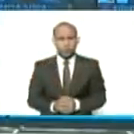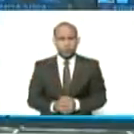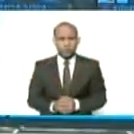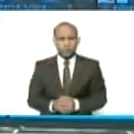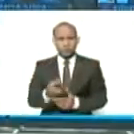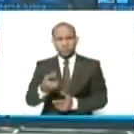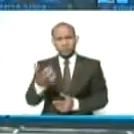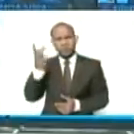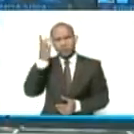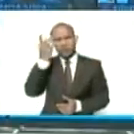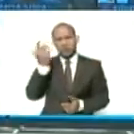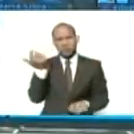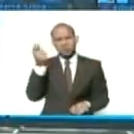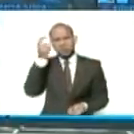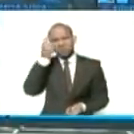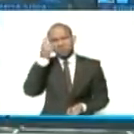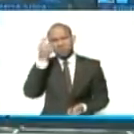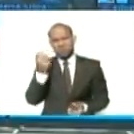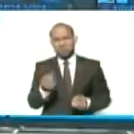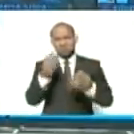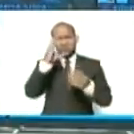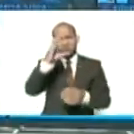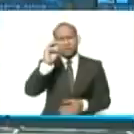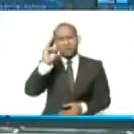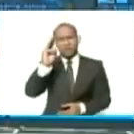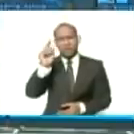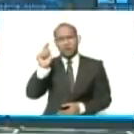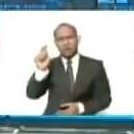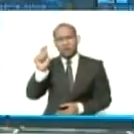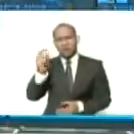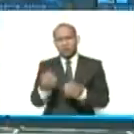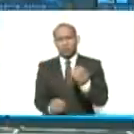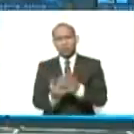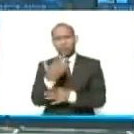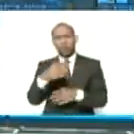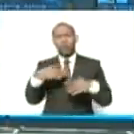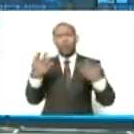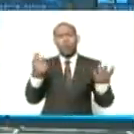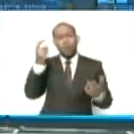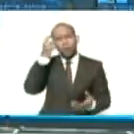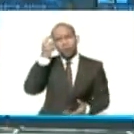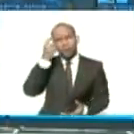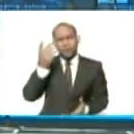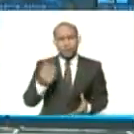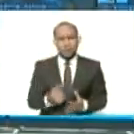¿Exactamente en qué fecha lanzamos los CPT, Eduardo Piñate?